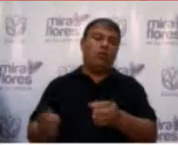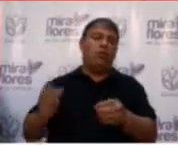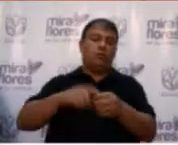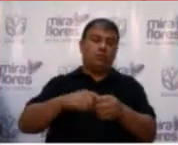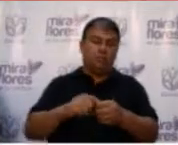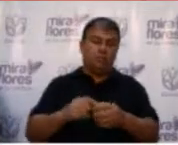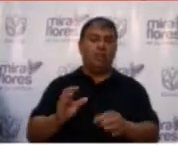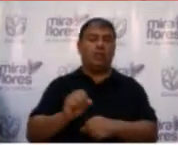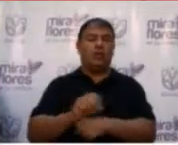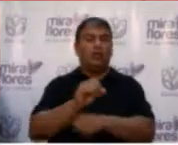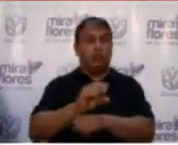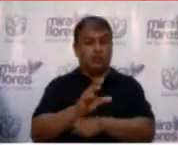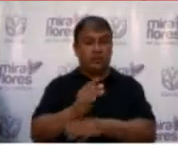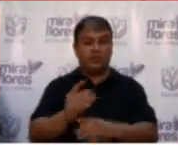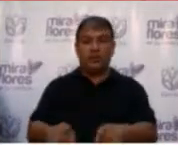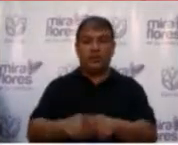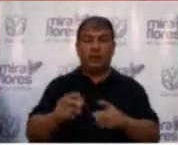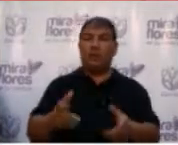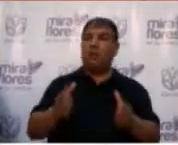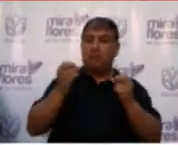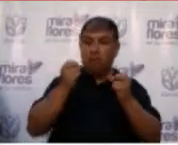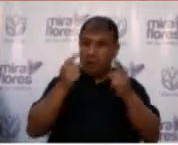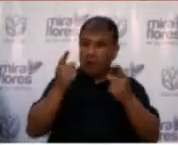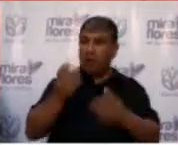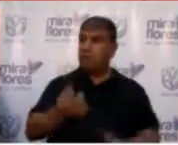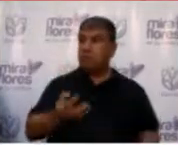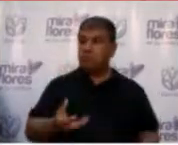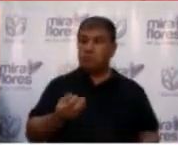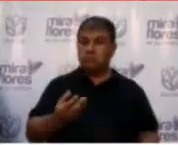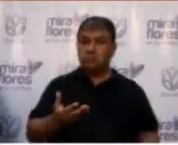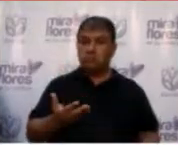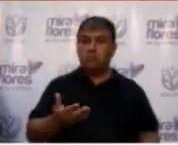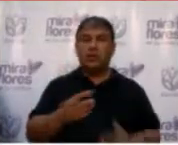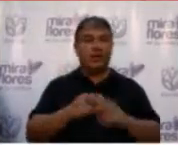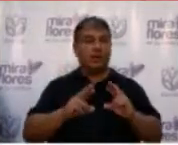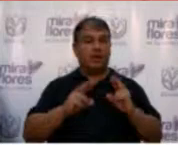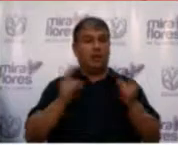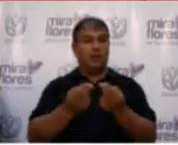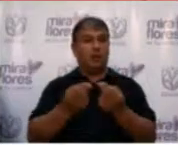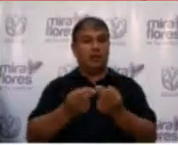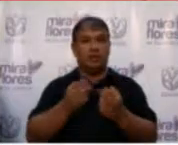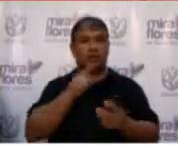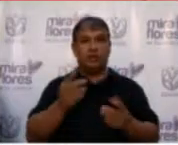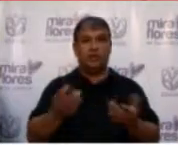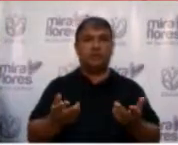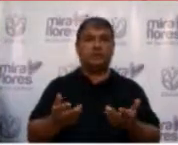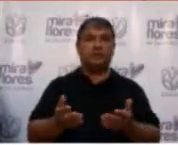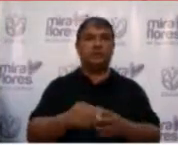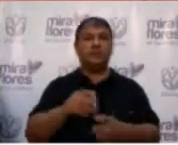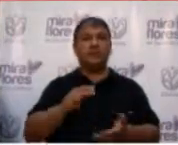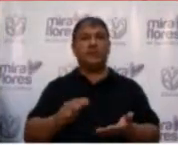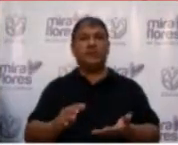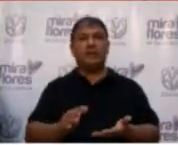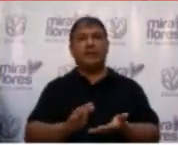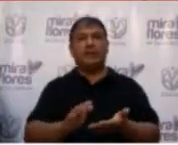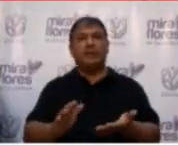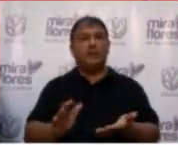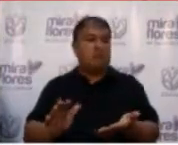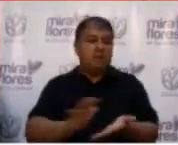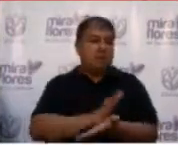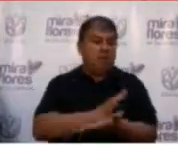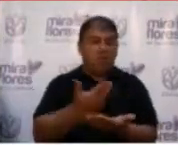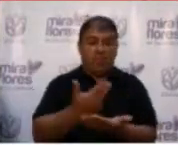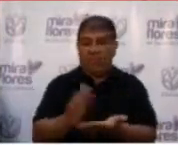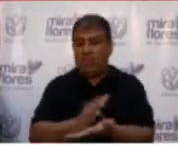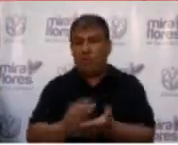Consejo. Algo que también llamó mucho la atención es, por ejemplo, que estas sesiones son paperless, o sea que no tenemos